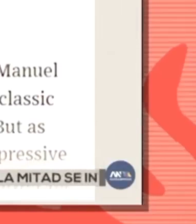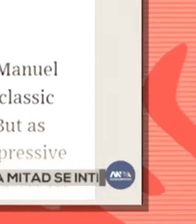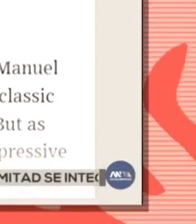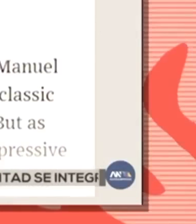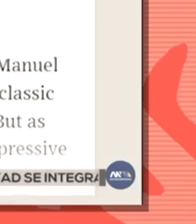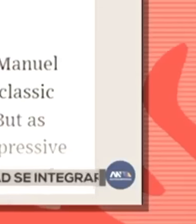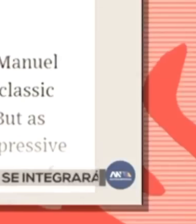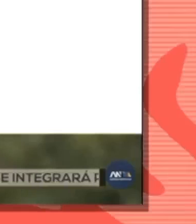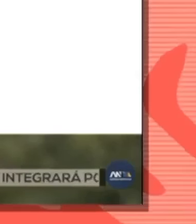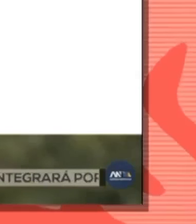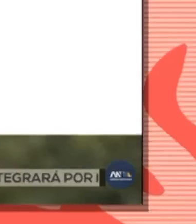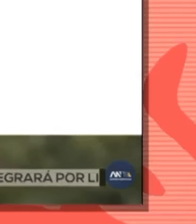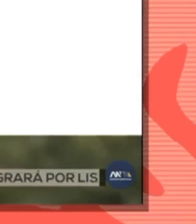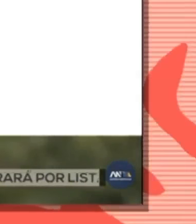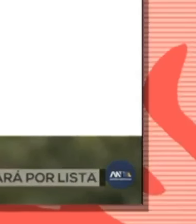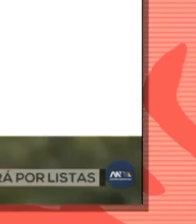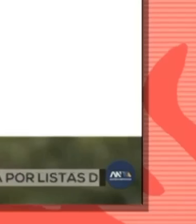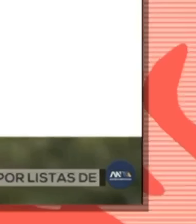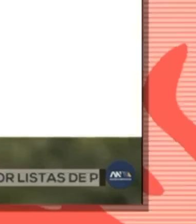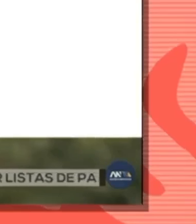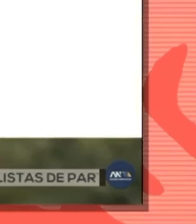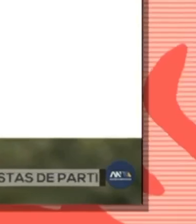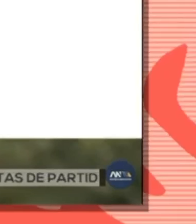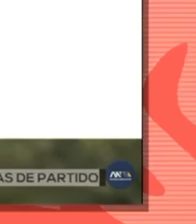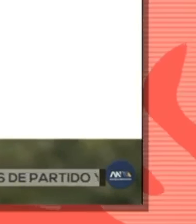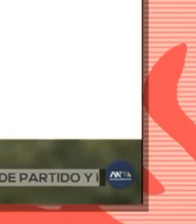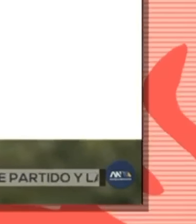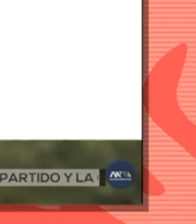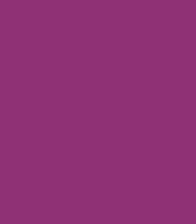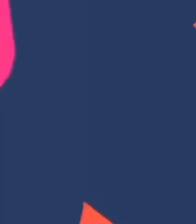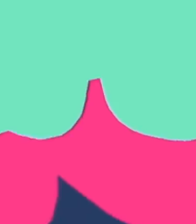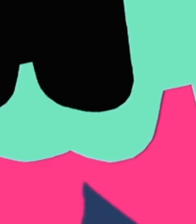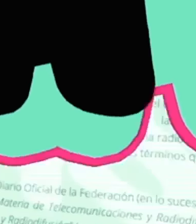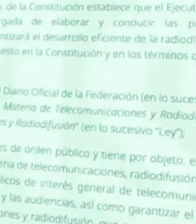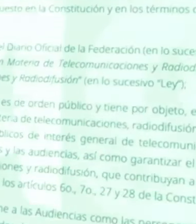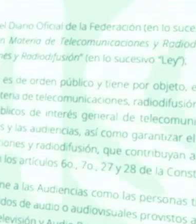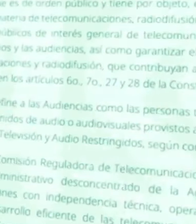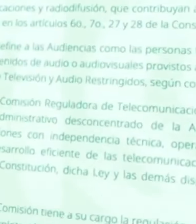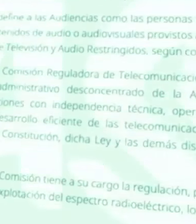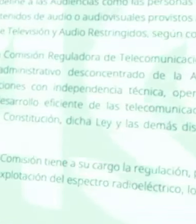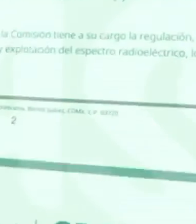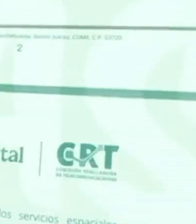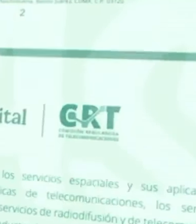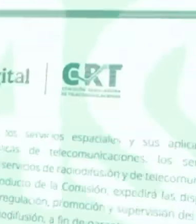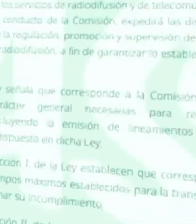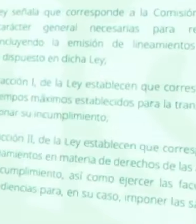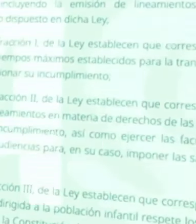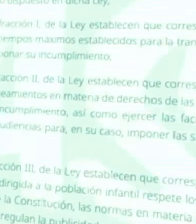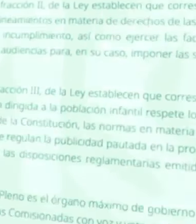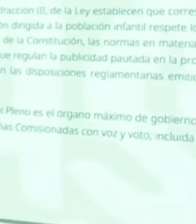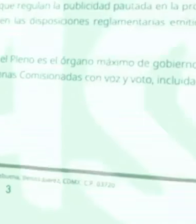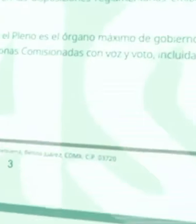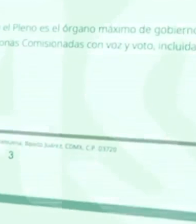Comisión Reguladora de Telecomunicaciones para vigilar los contenidos y en su caso aplicar sanciones. ¡Mentira! Los lineamientos no facultan al